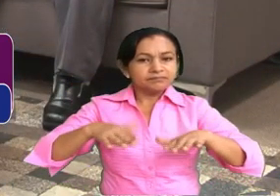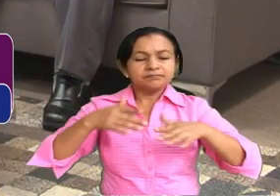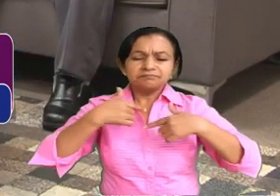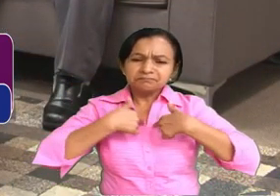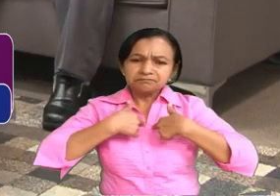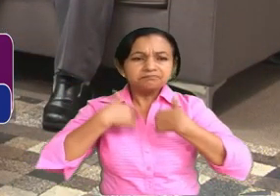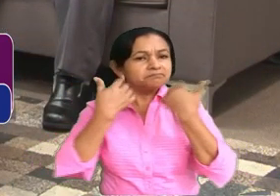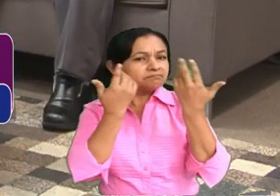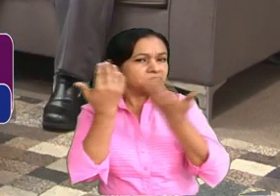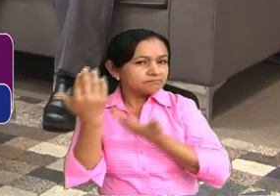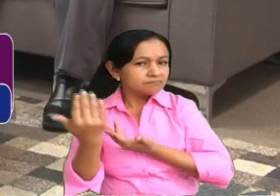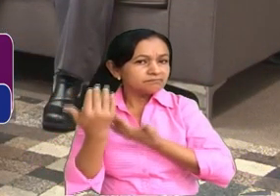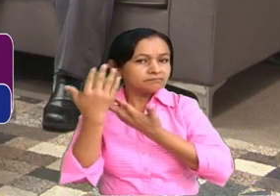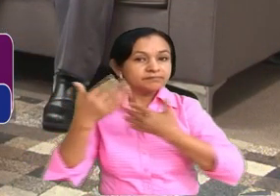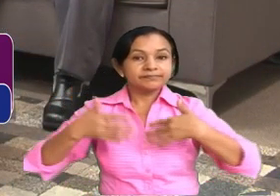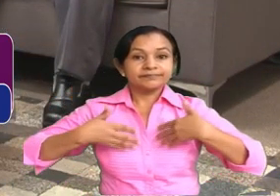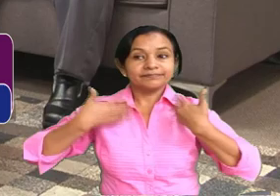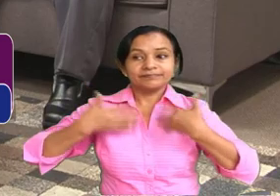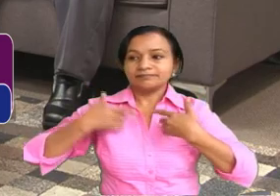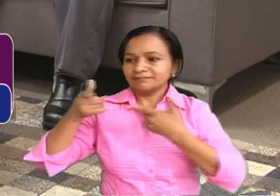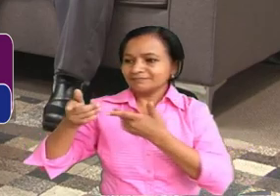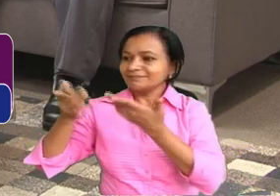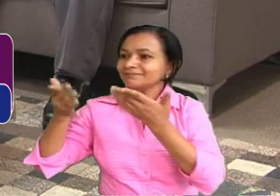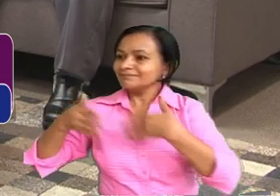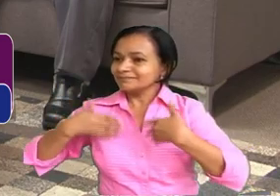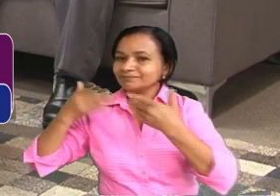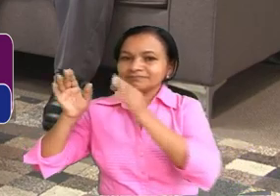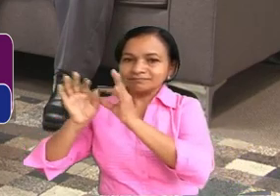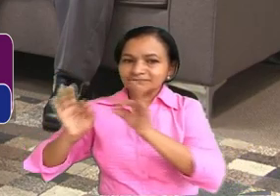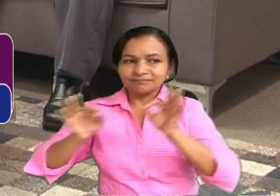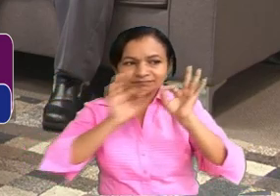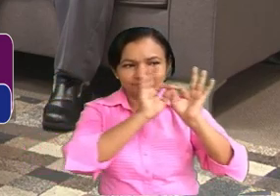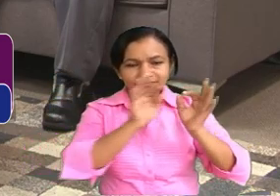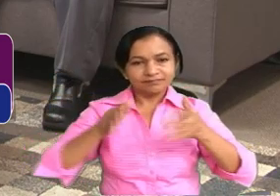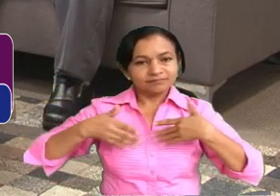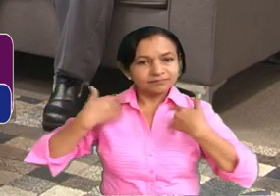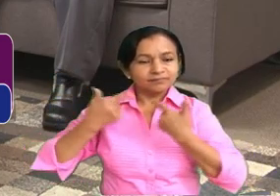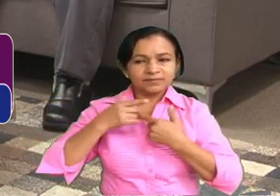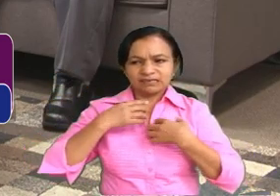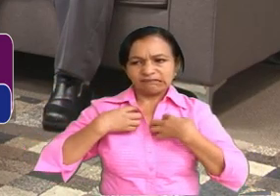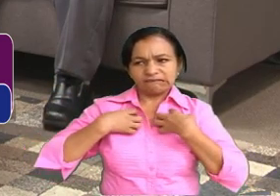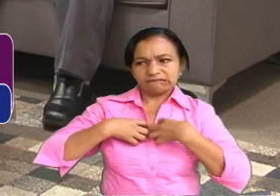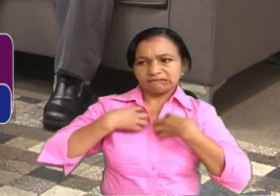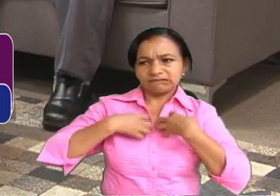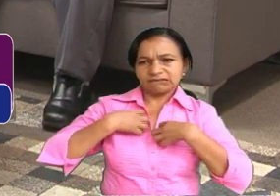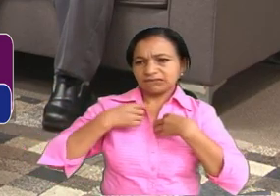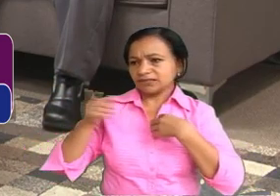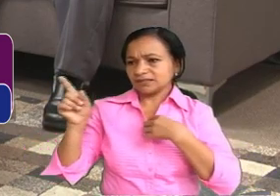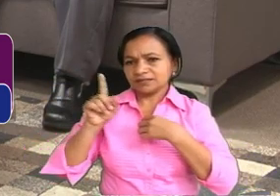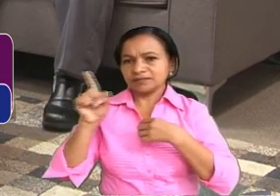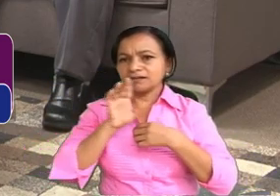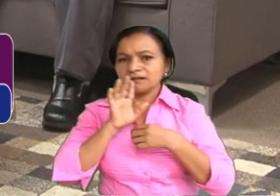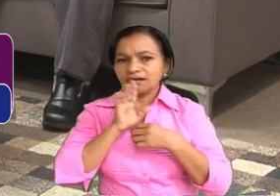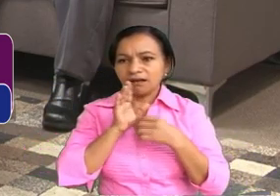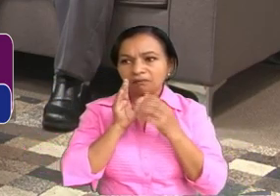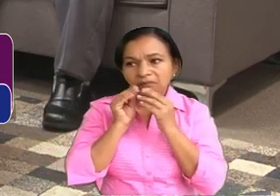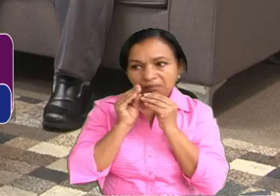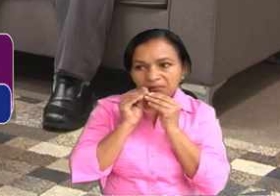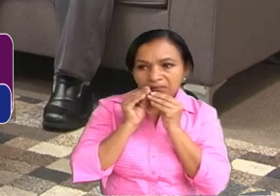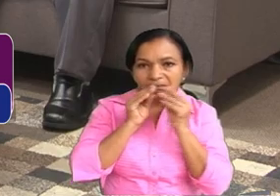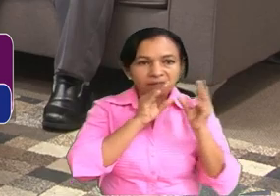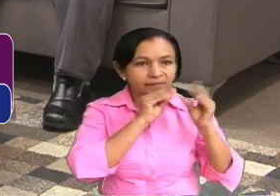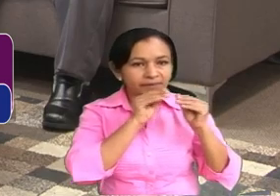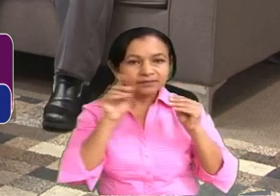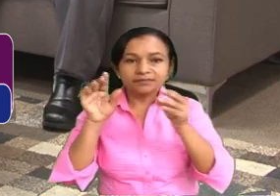mi turno. Alegrarme por eso. Y no estar de egoísta hablando por detrás. Entonces,